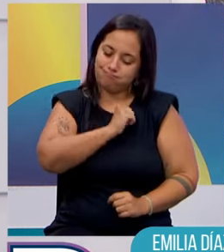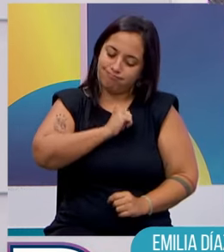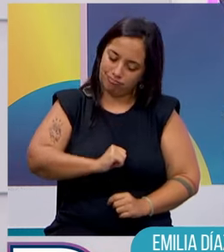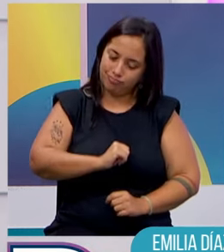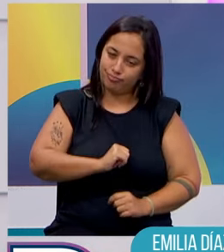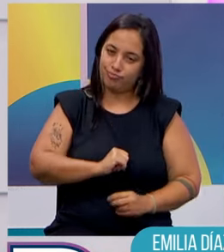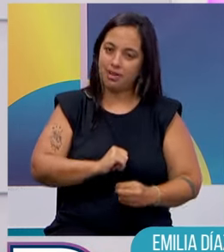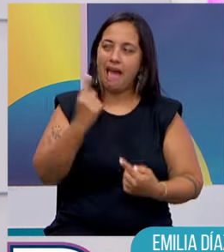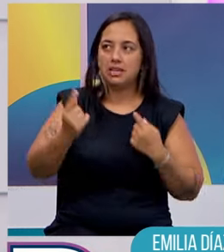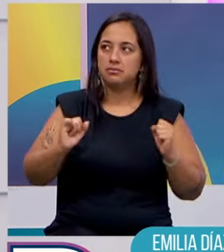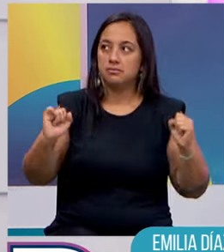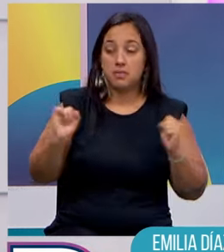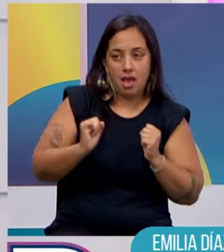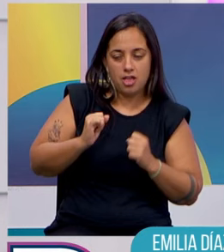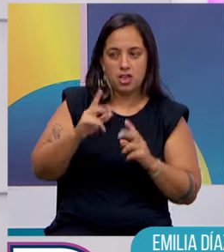nos da miedo, ¿no?